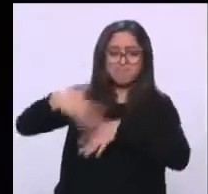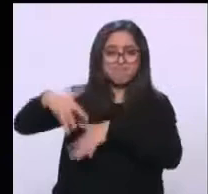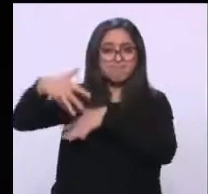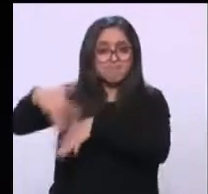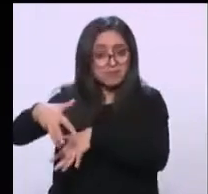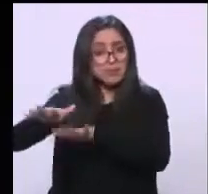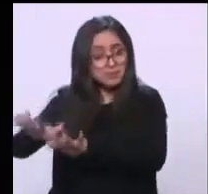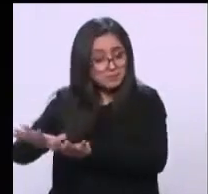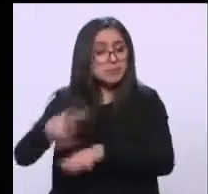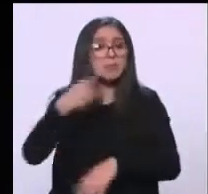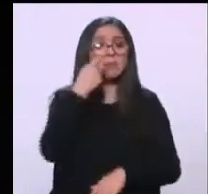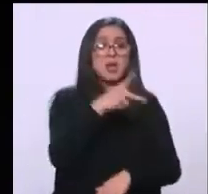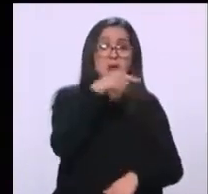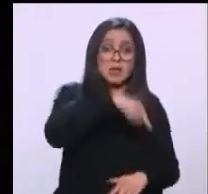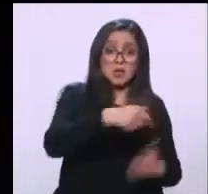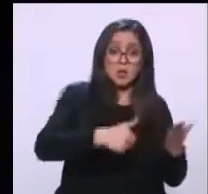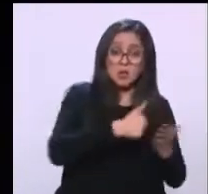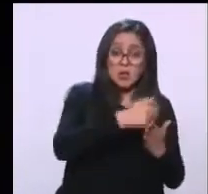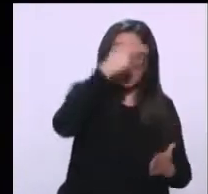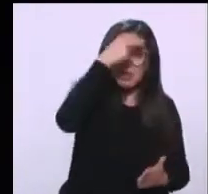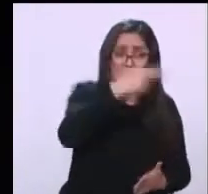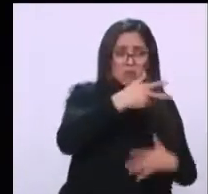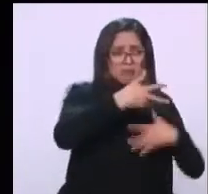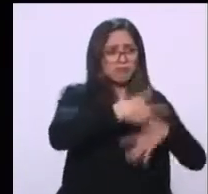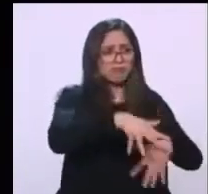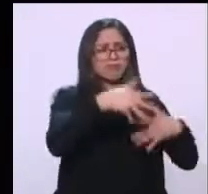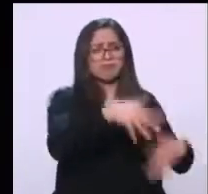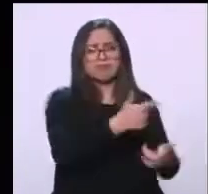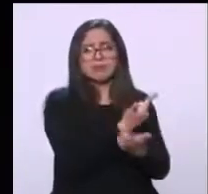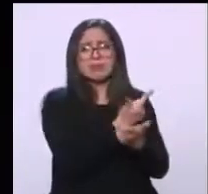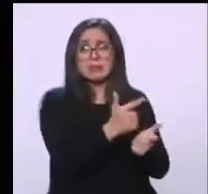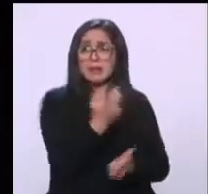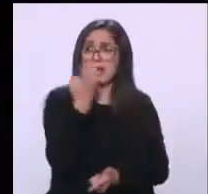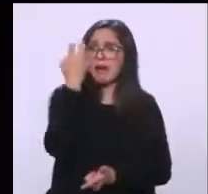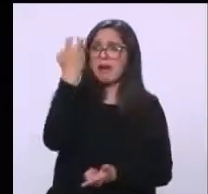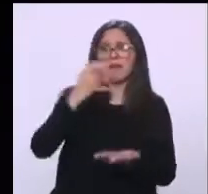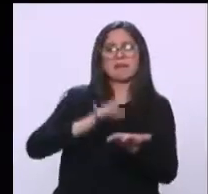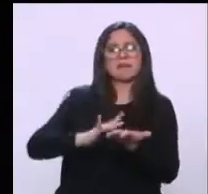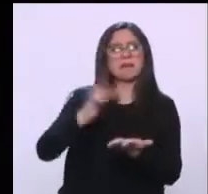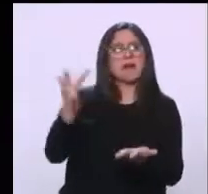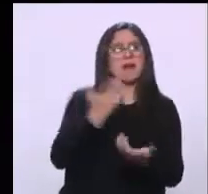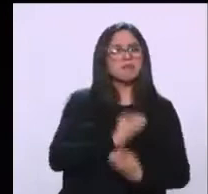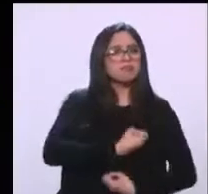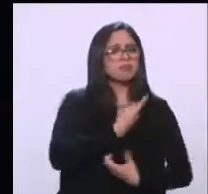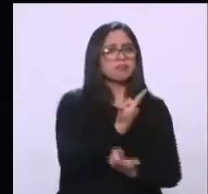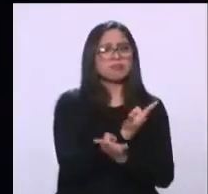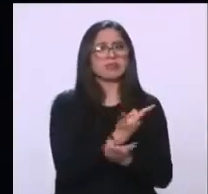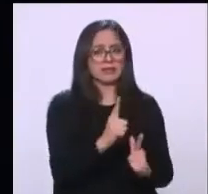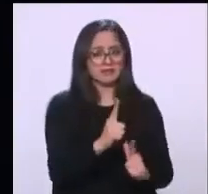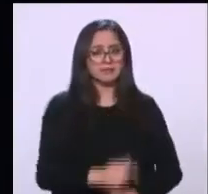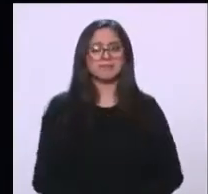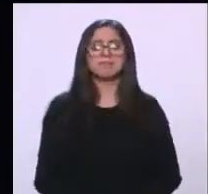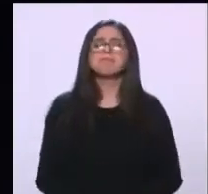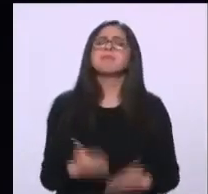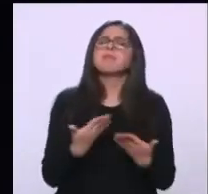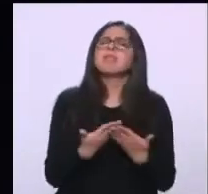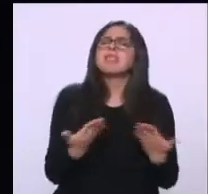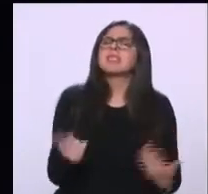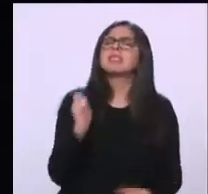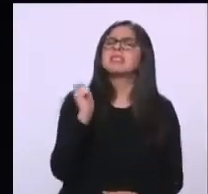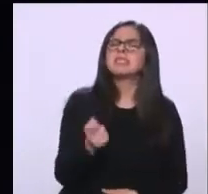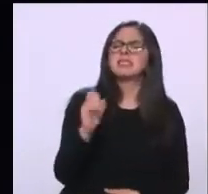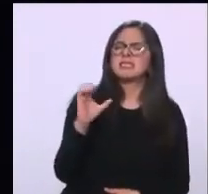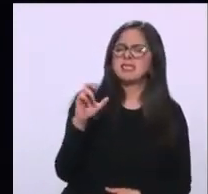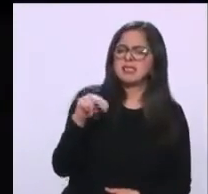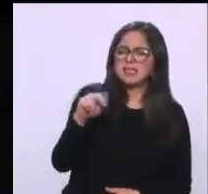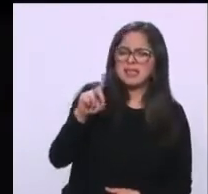Ciudad de México tenemos que agradecer. Y también entender qué es la CNDH y qué ha sido históricamente, ¿no? La CNDH, recordemos lo que